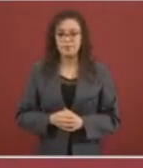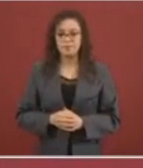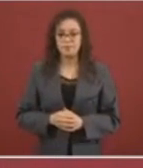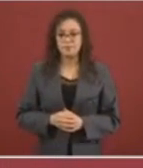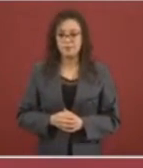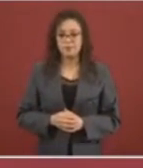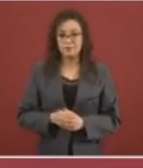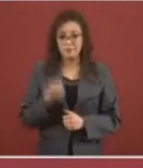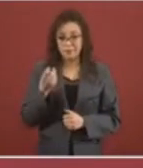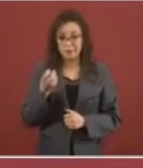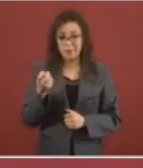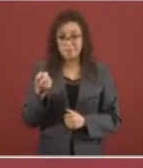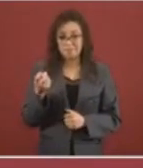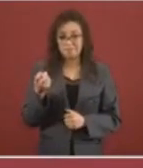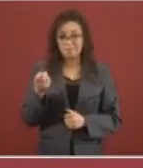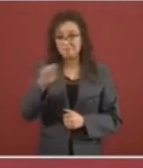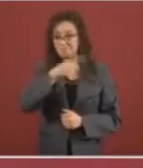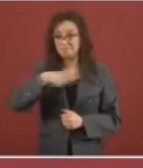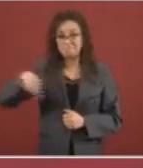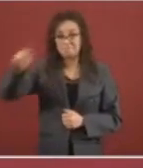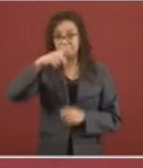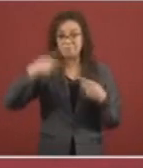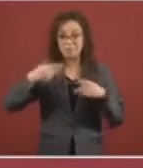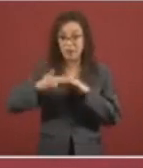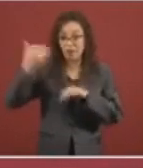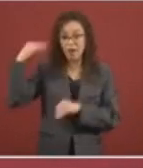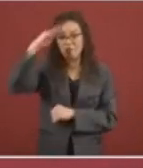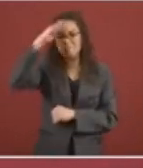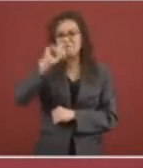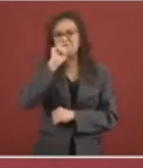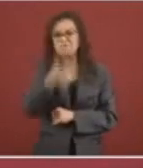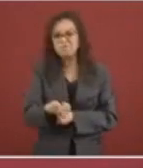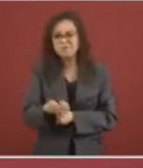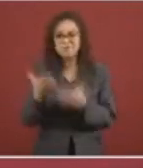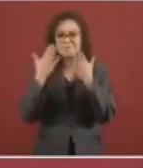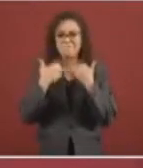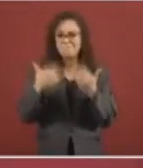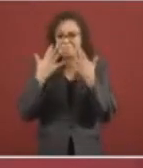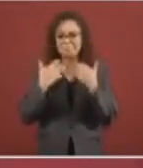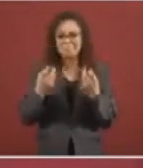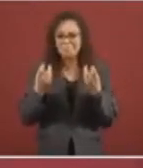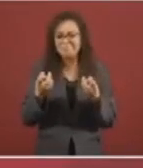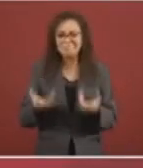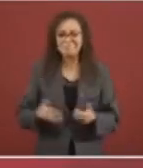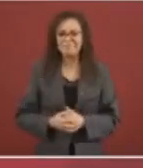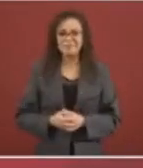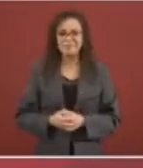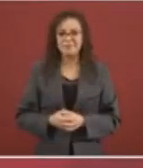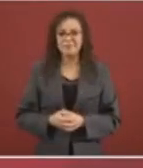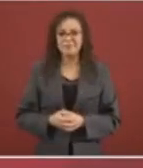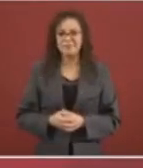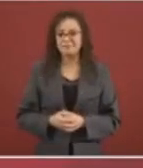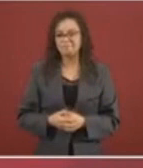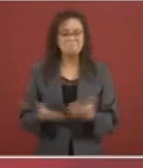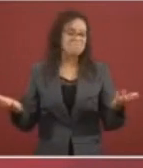Eso no lo tomaban en cuenta antes. No existía la variable combate